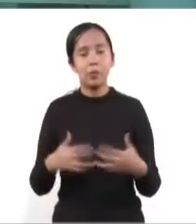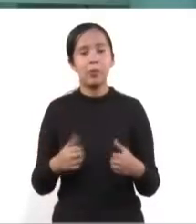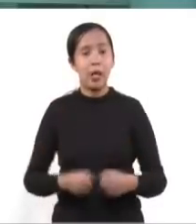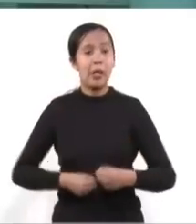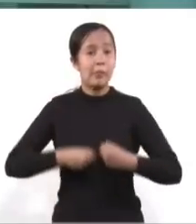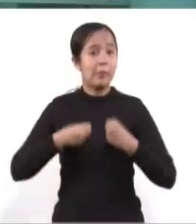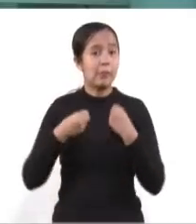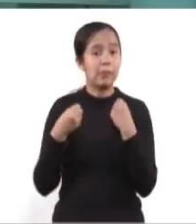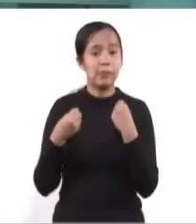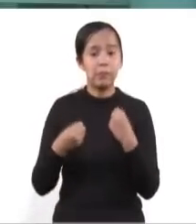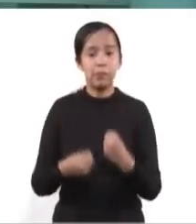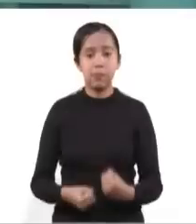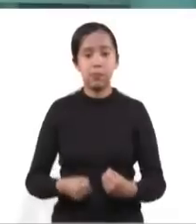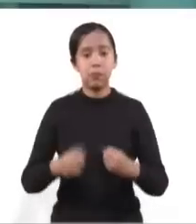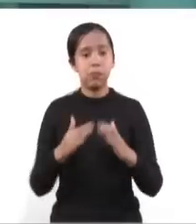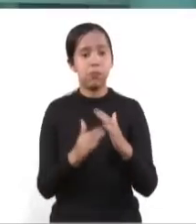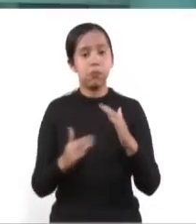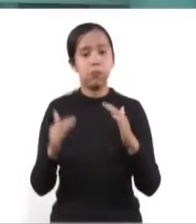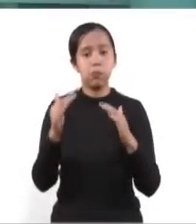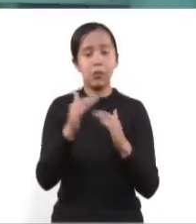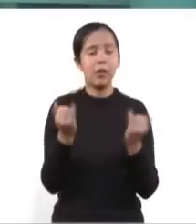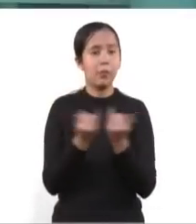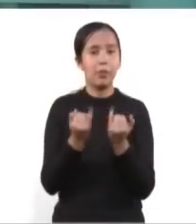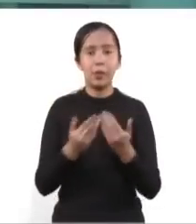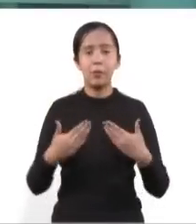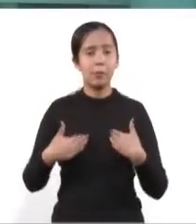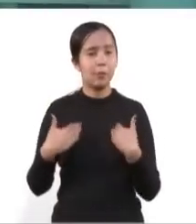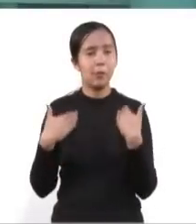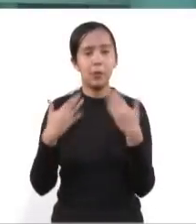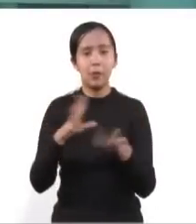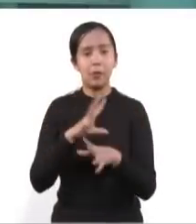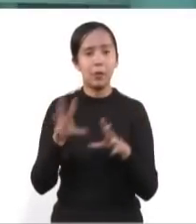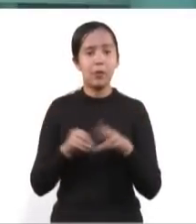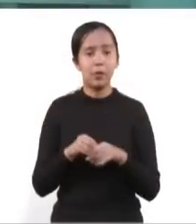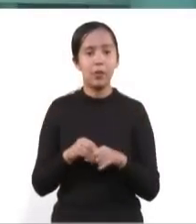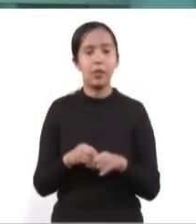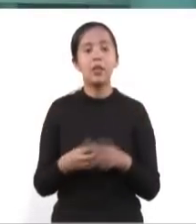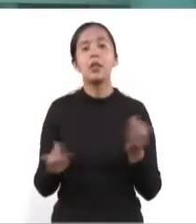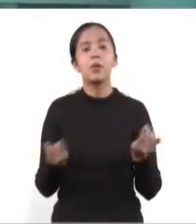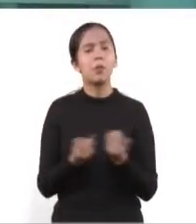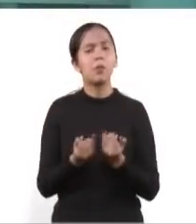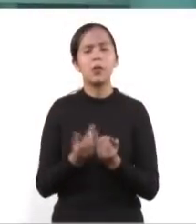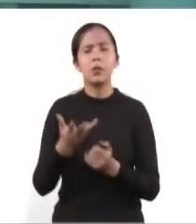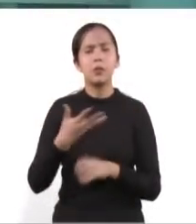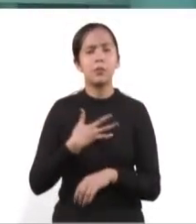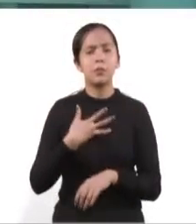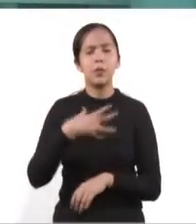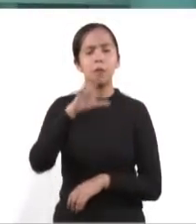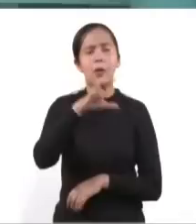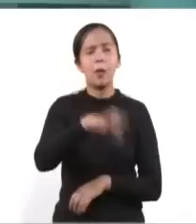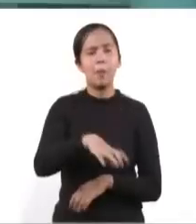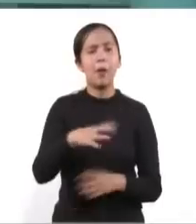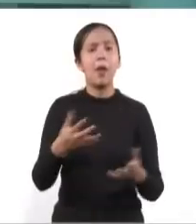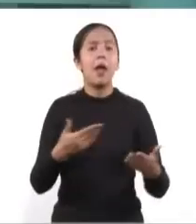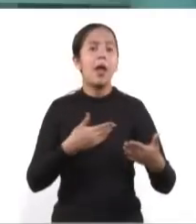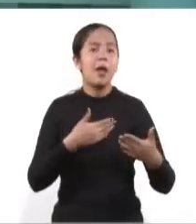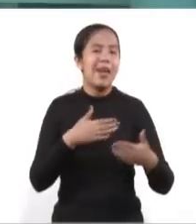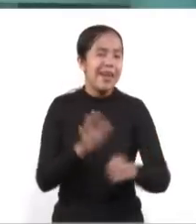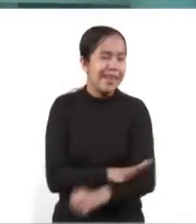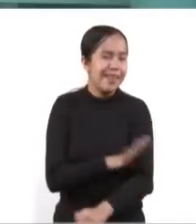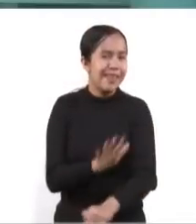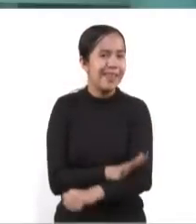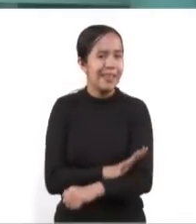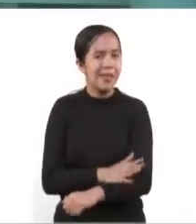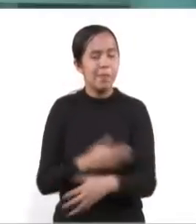seguridad, sobre todo, y de confiabilidad, y fue equipada con la mejor tecnología en el mercado. Para